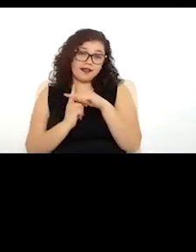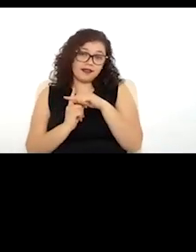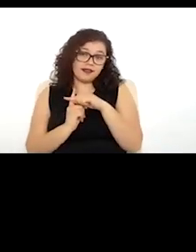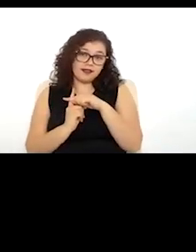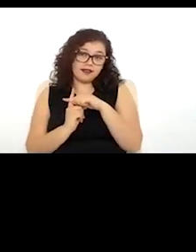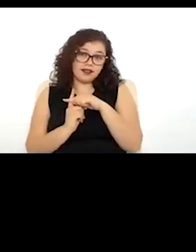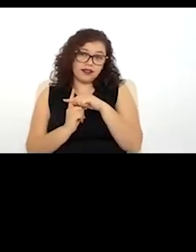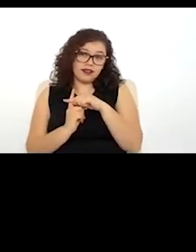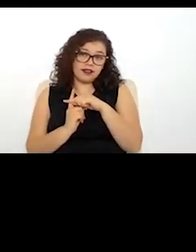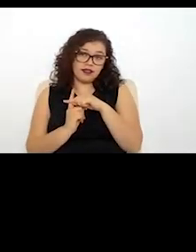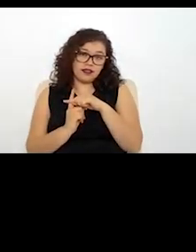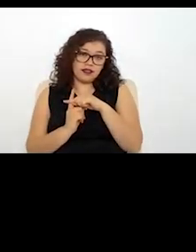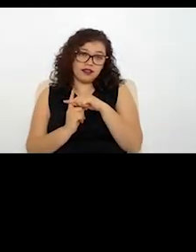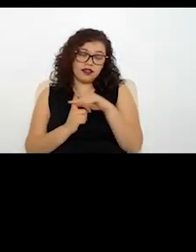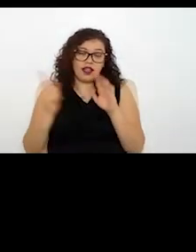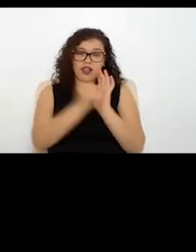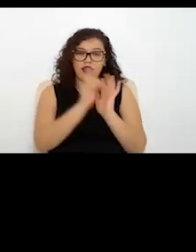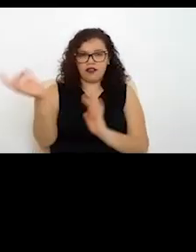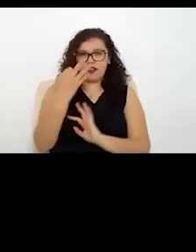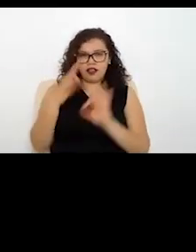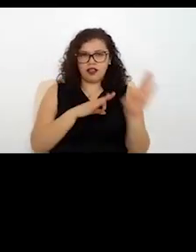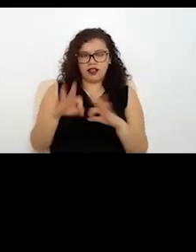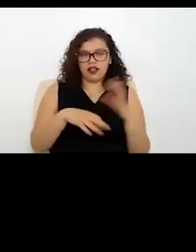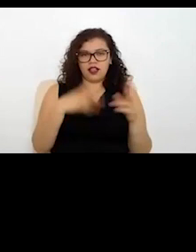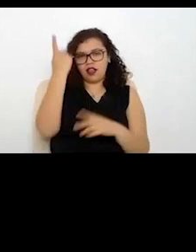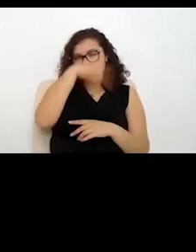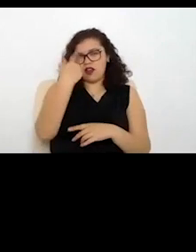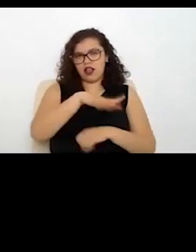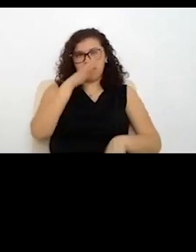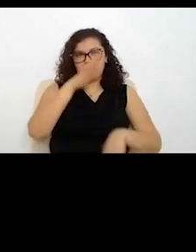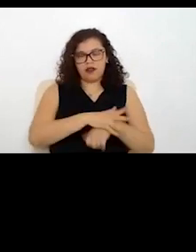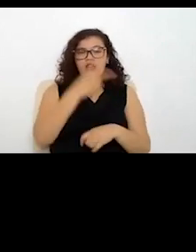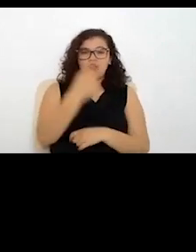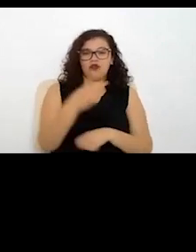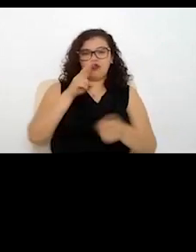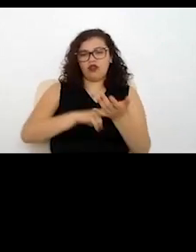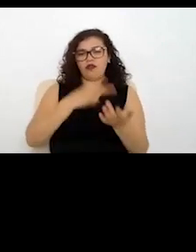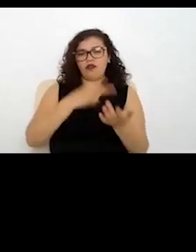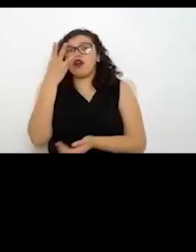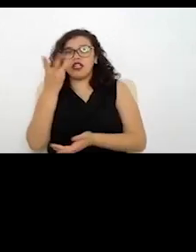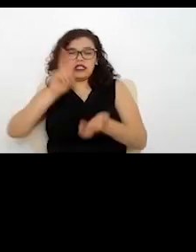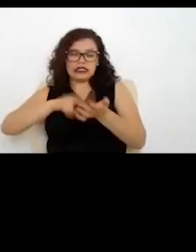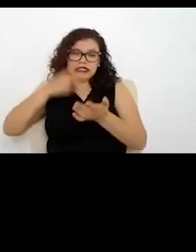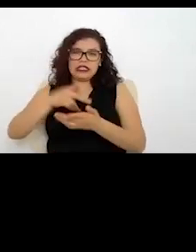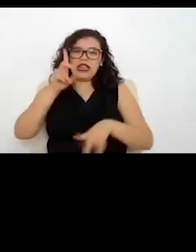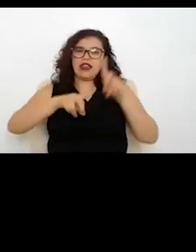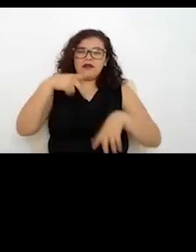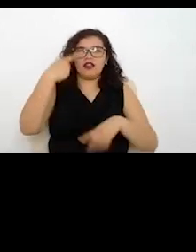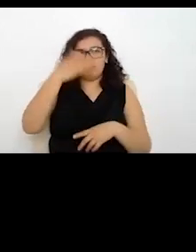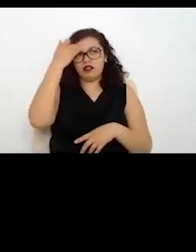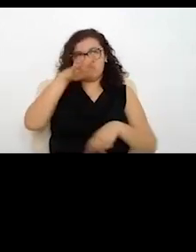las disposiciones que dice la Ley Federal del Trabajo, que las horas extras se tendrán que pagar ya sea al doble o al triple, dependiendo de cuántas horas extras